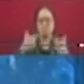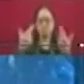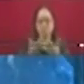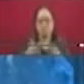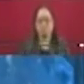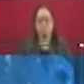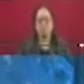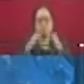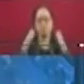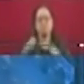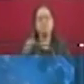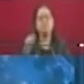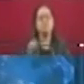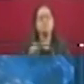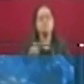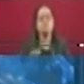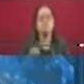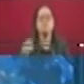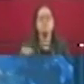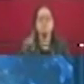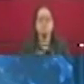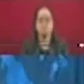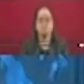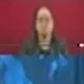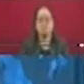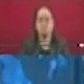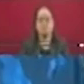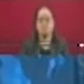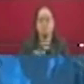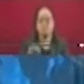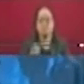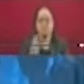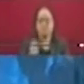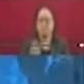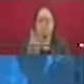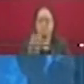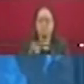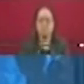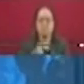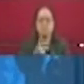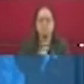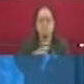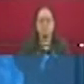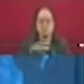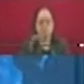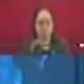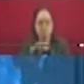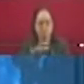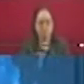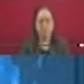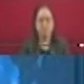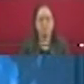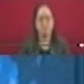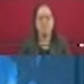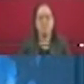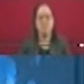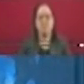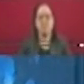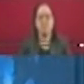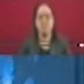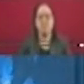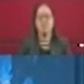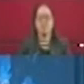¿Qué sucede, Joaquín, de ahí? De ahí pasa el Congreso. El Congreso tiene 10